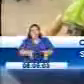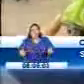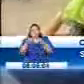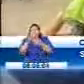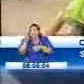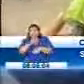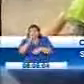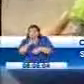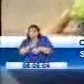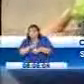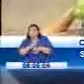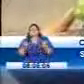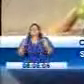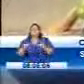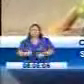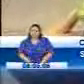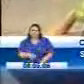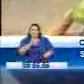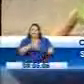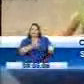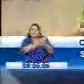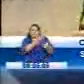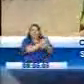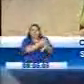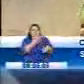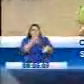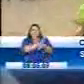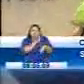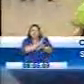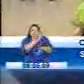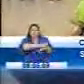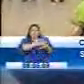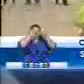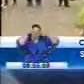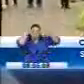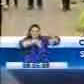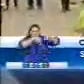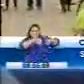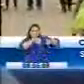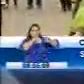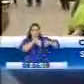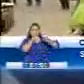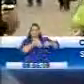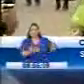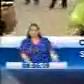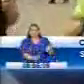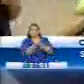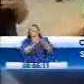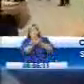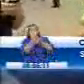tenemos la disposición de hacerlo nuestra escuela de formación es decir lo importante lo de fondo Es que la ciudadanía salga ganando que haya un